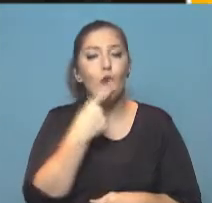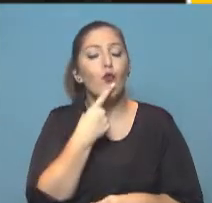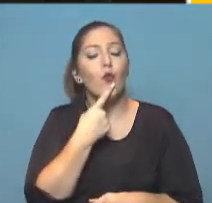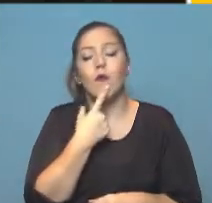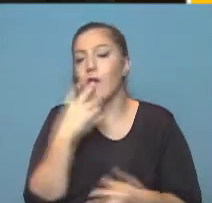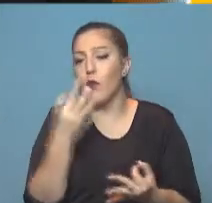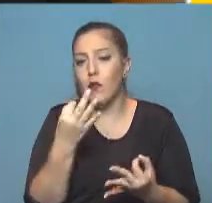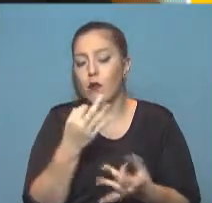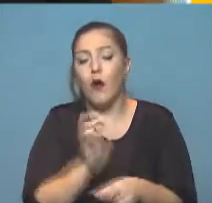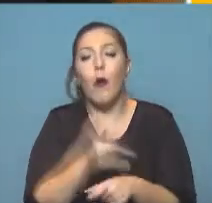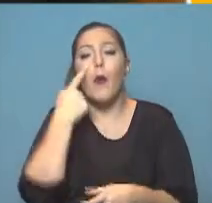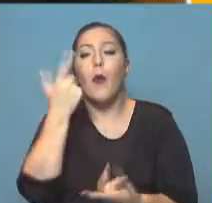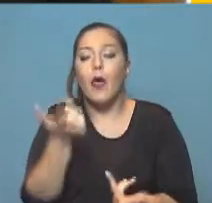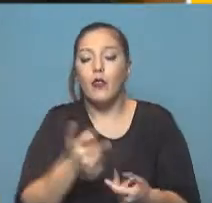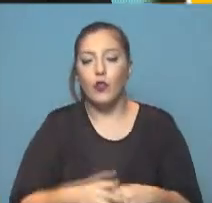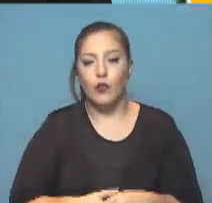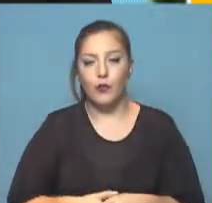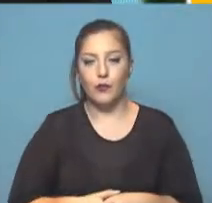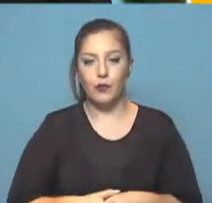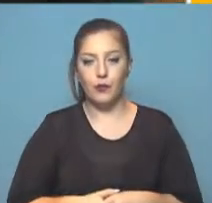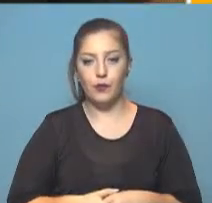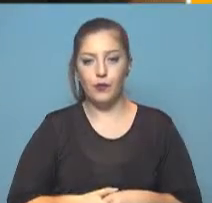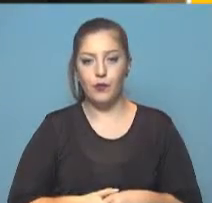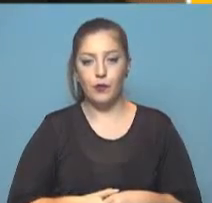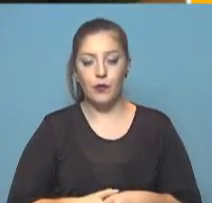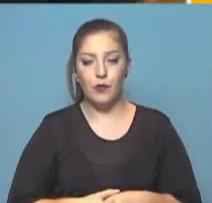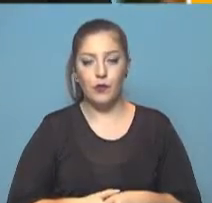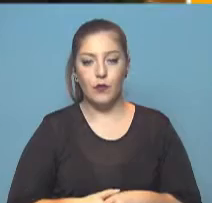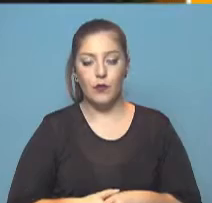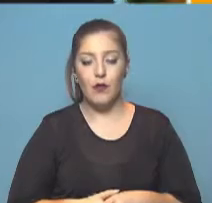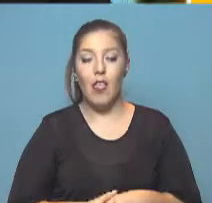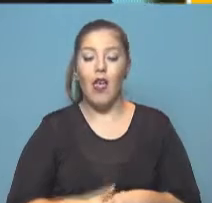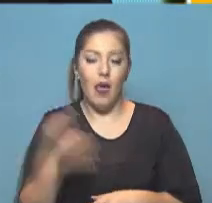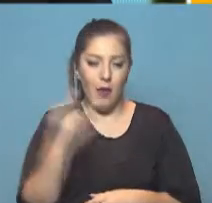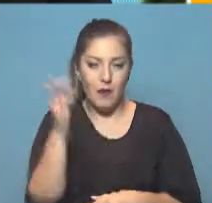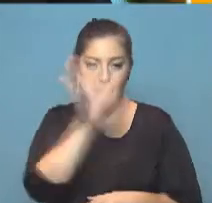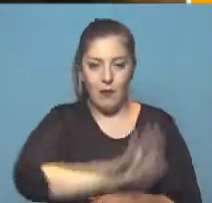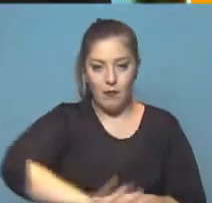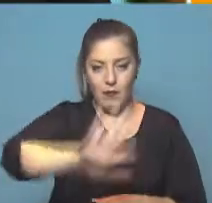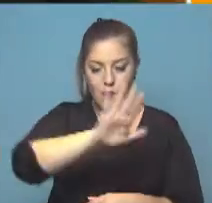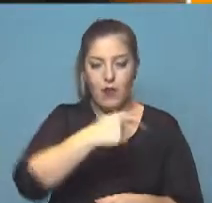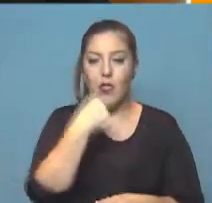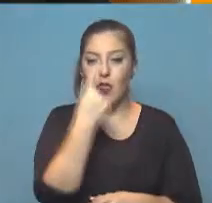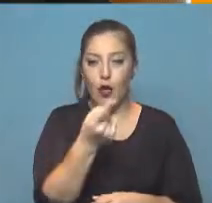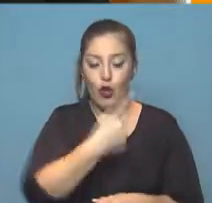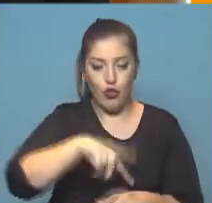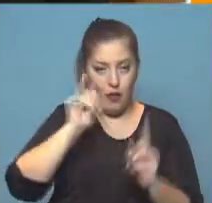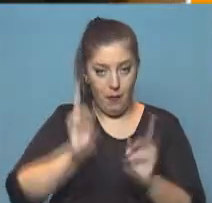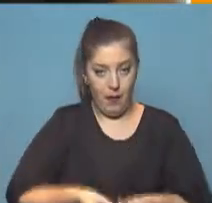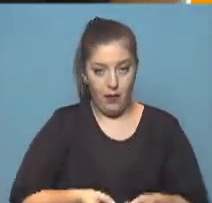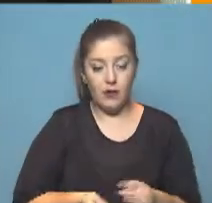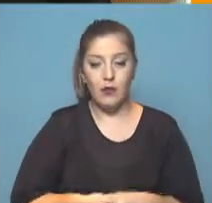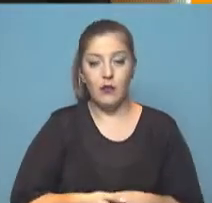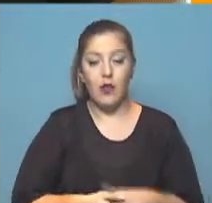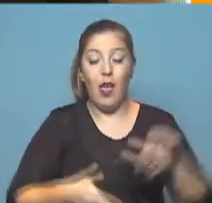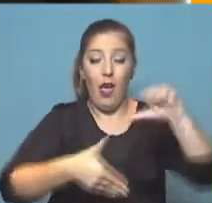porque lo que estamos viviendo, particularmente en Occidente, y cuando digo Occidente, digo que nosotros también, América